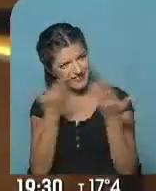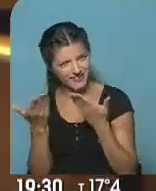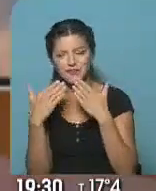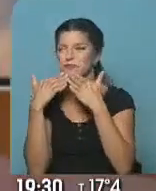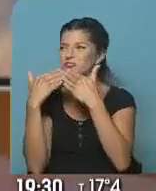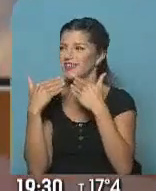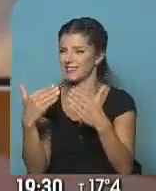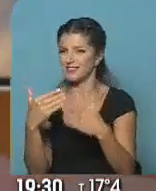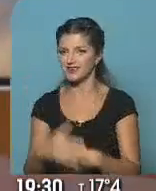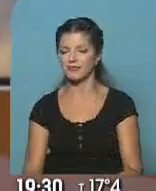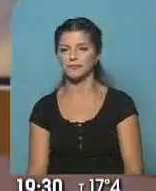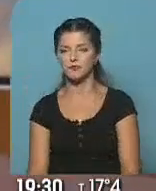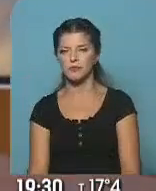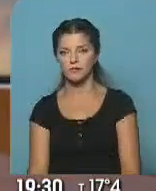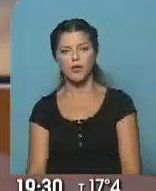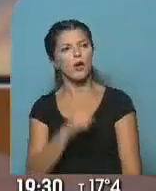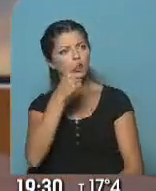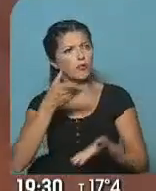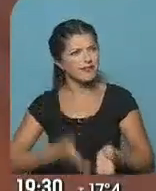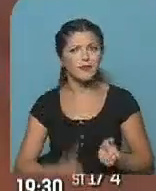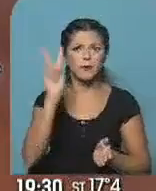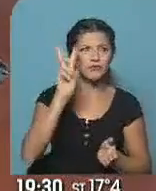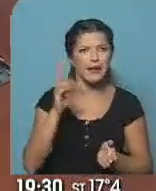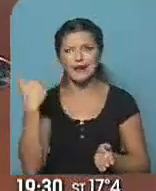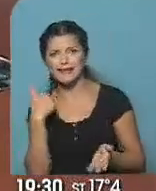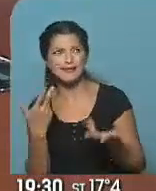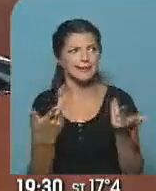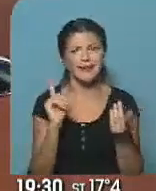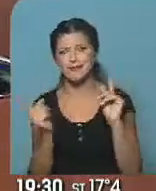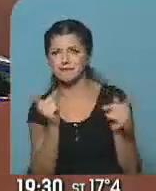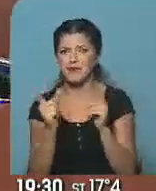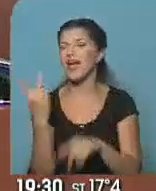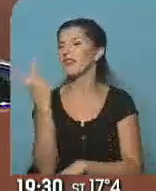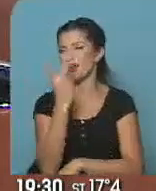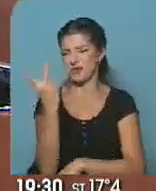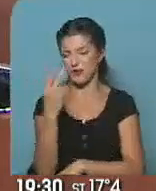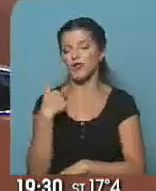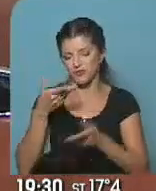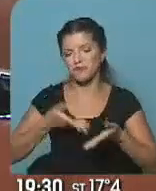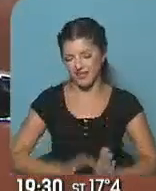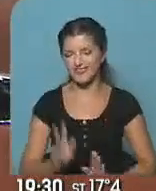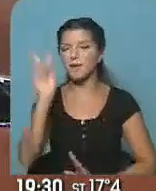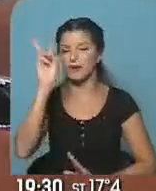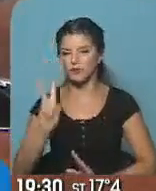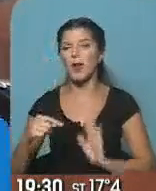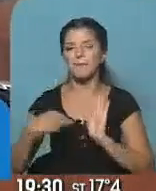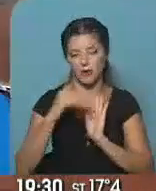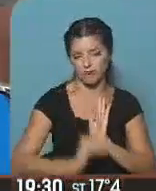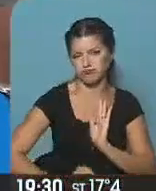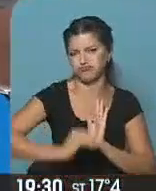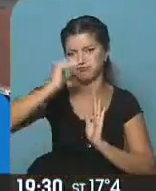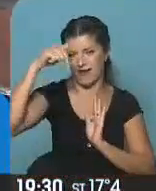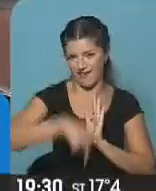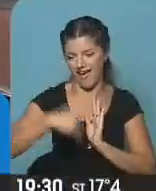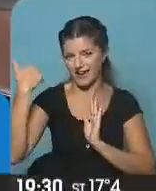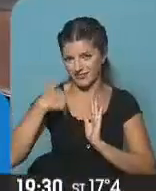cámara sos venezolana argentina un poco de cada país soy de los dos lugares nací en venezuela y me críe en argentina y conocen